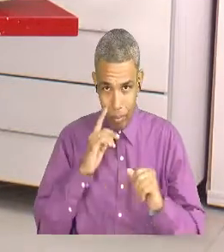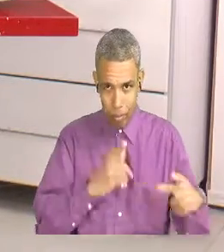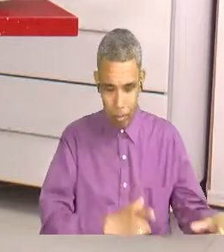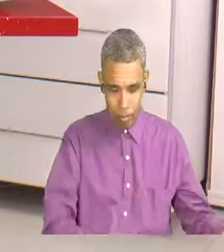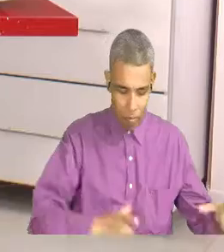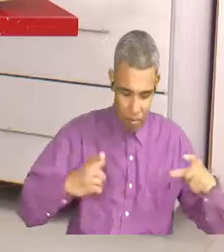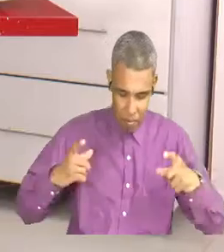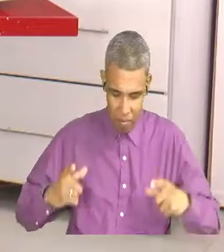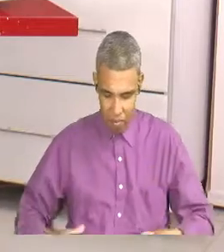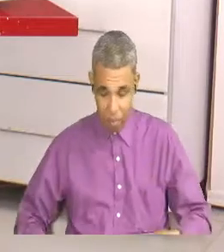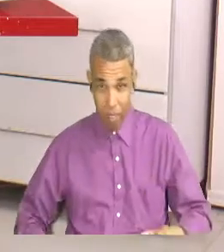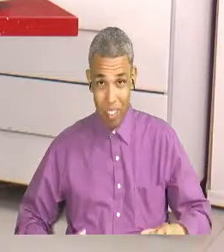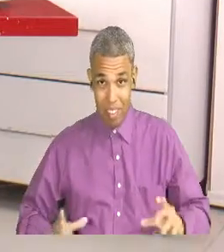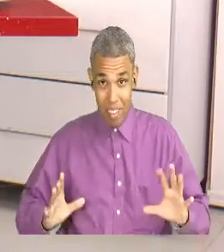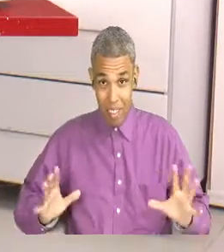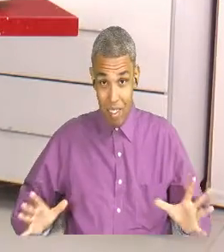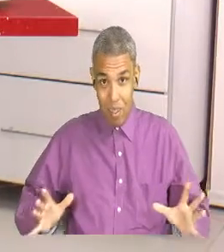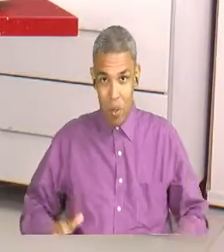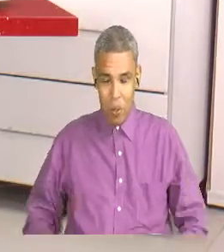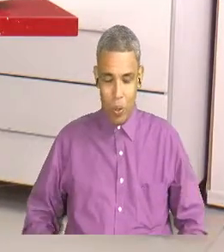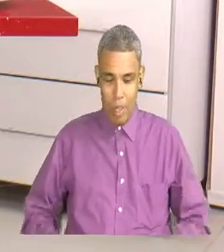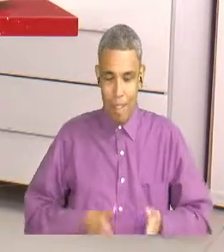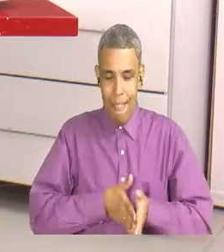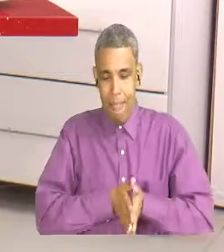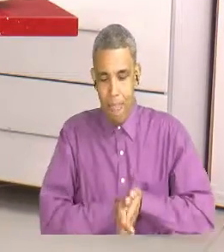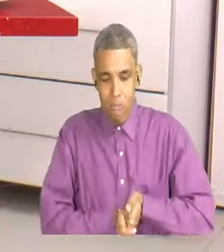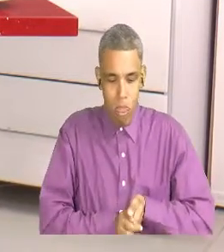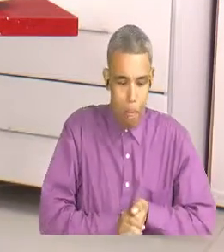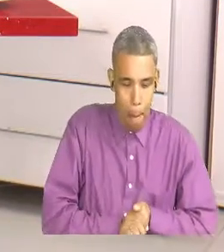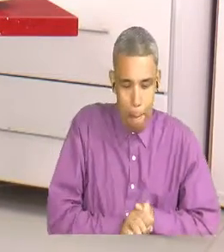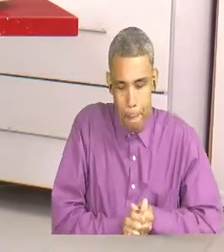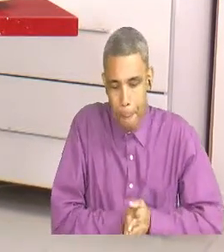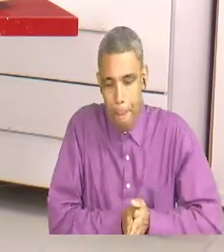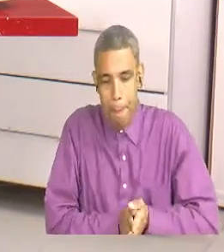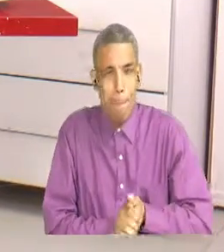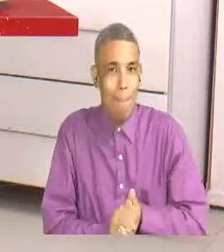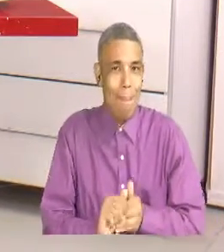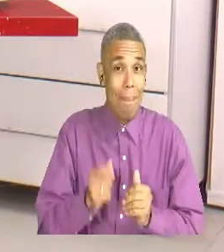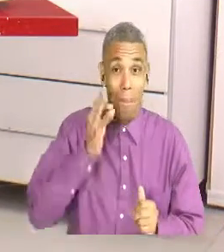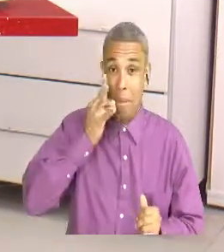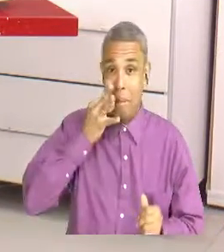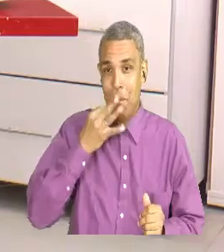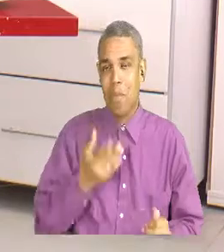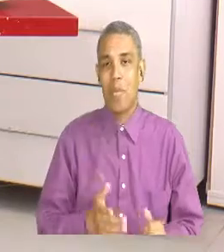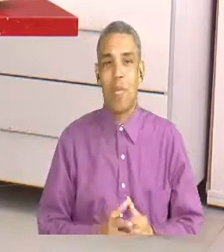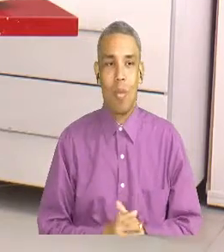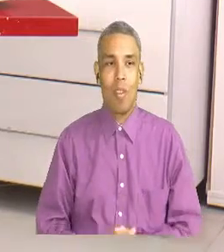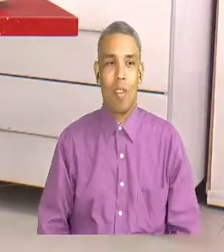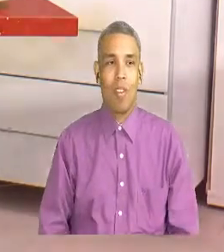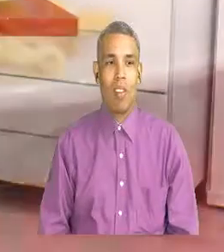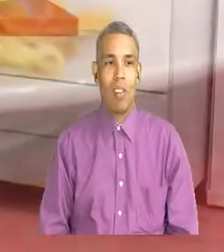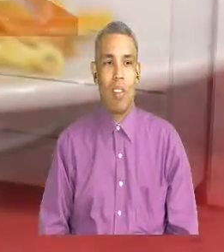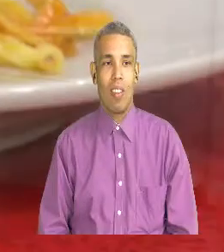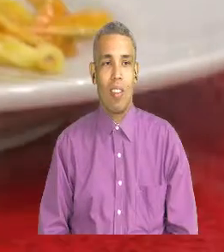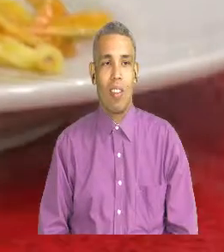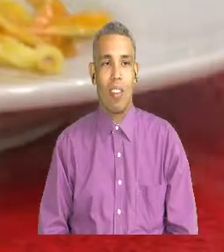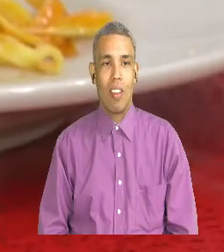servidita, precisamente para que todo el que quiera le pueda dar jaque mate en su casa, en el set, donde sea. Sirvo.